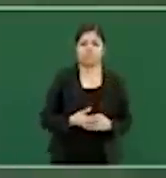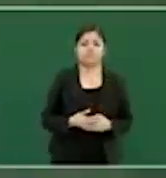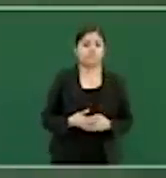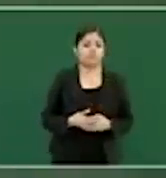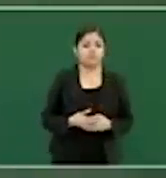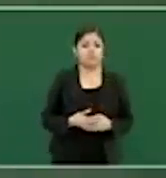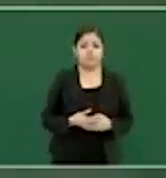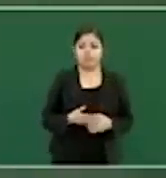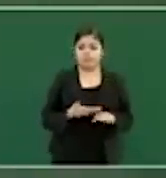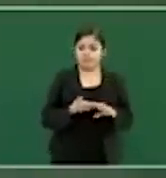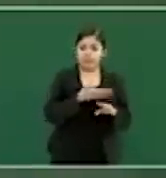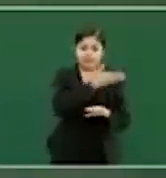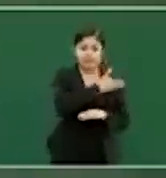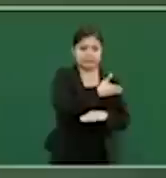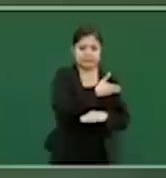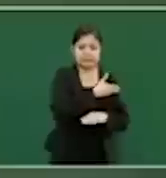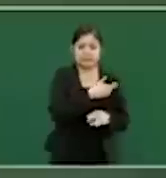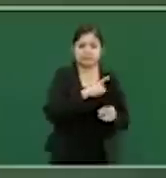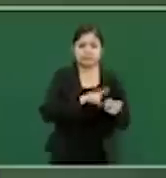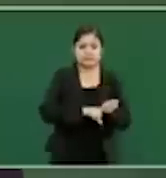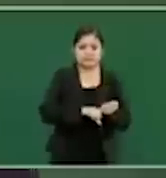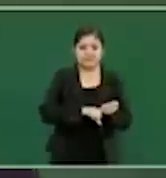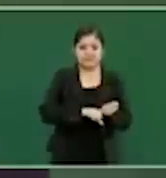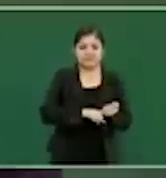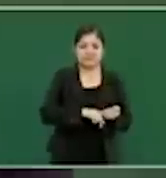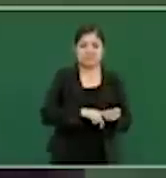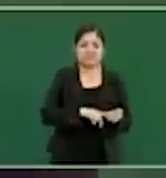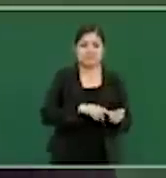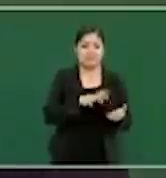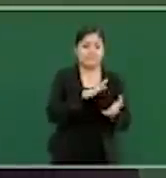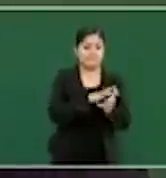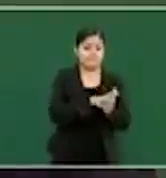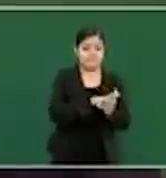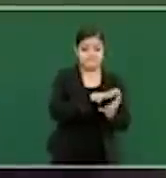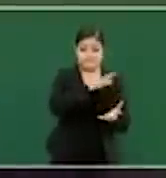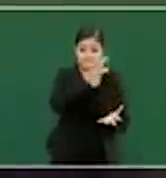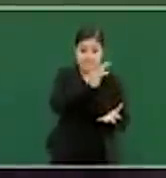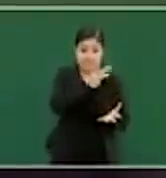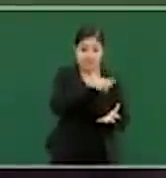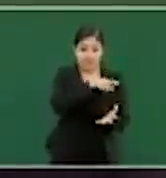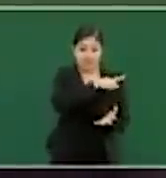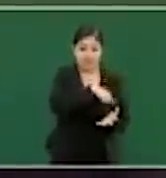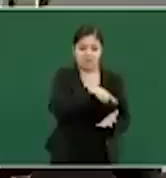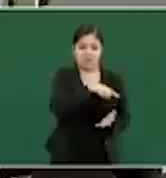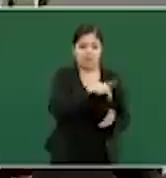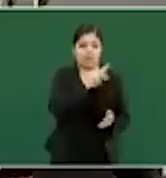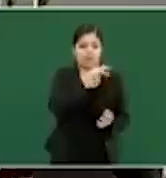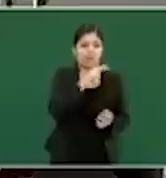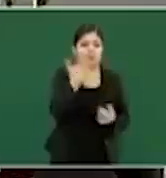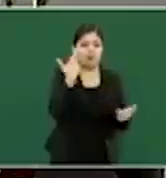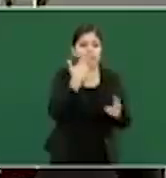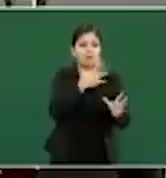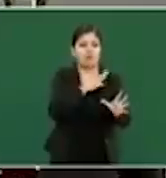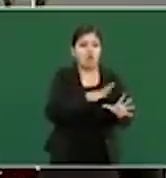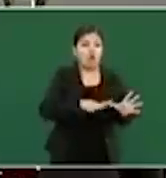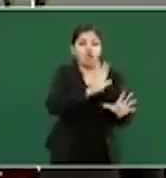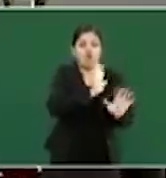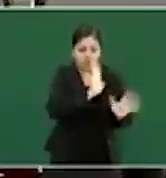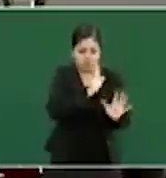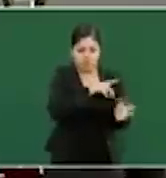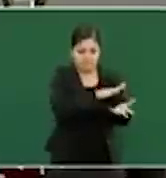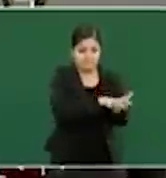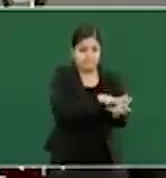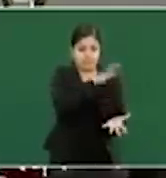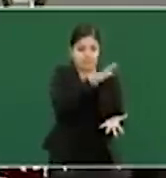toda la prensa volcada, o los medios, o la mayoría, para no generalizar,